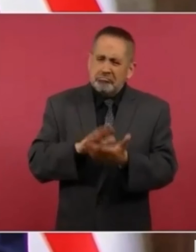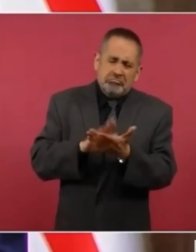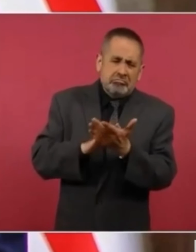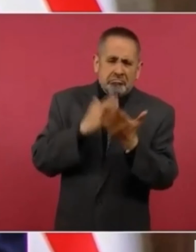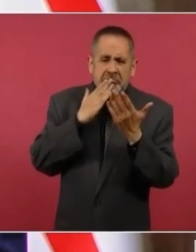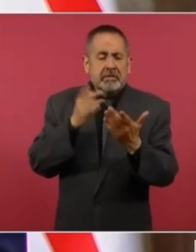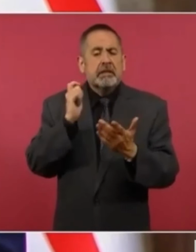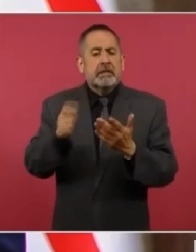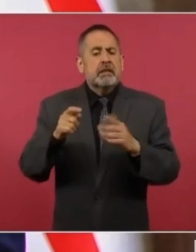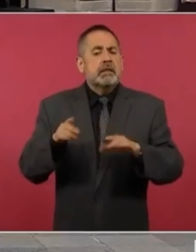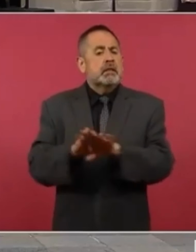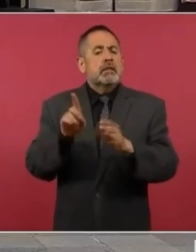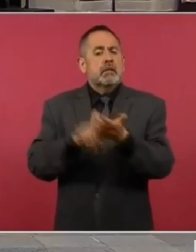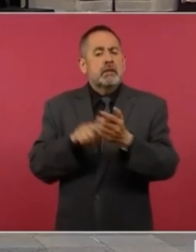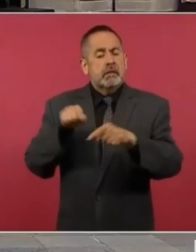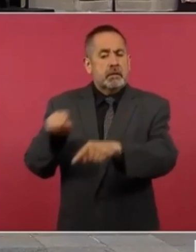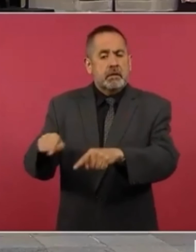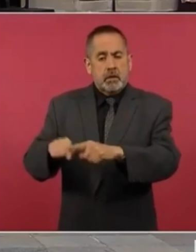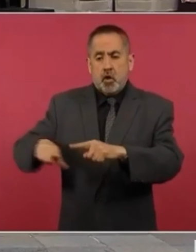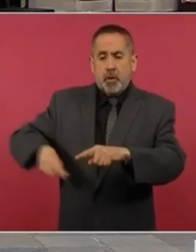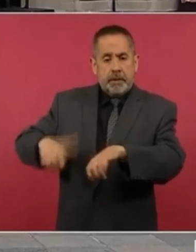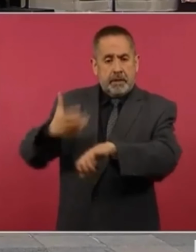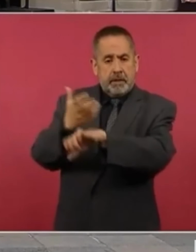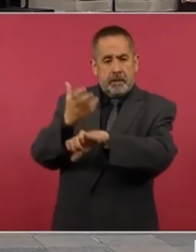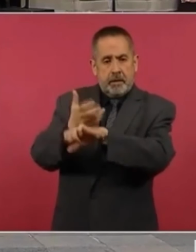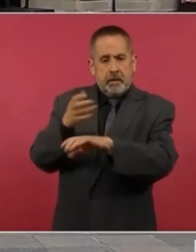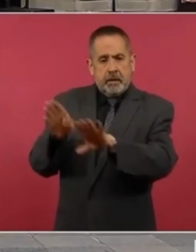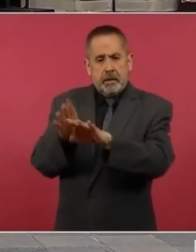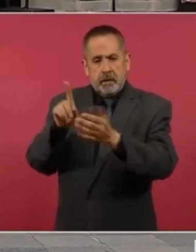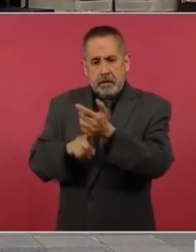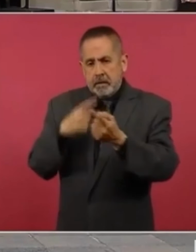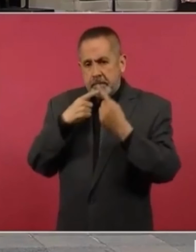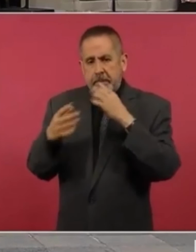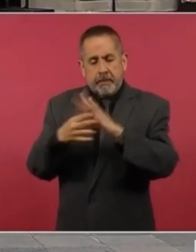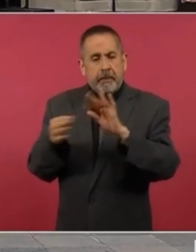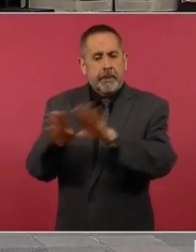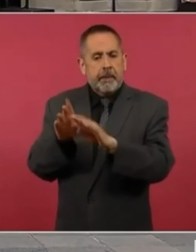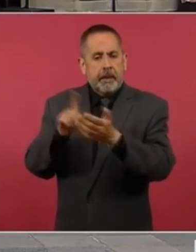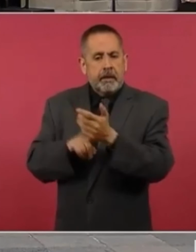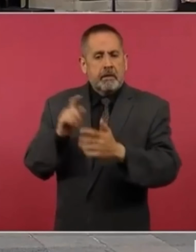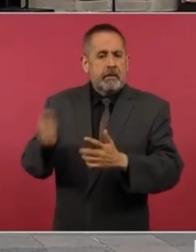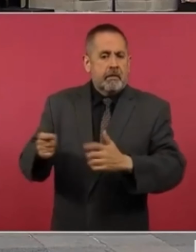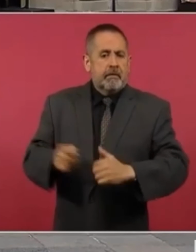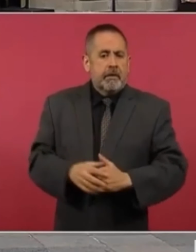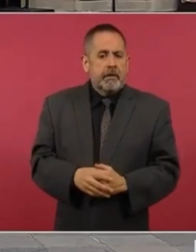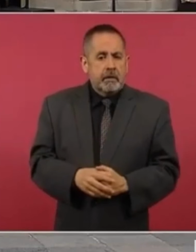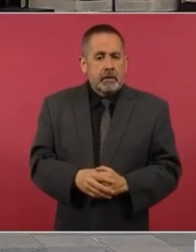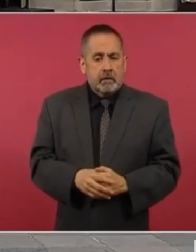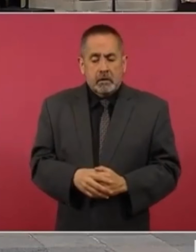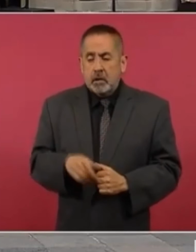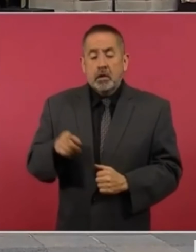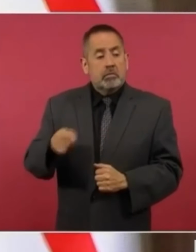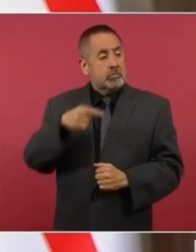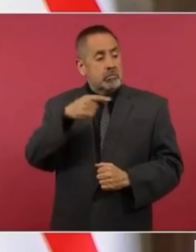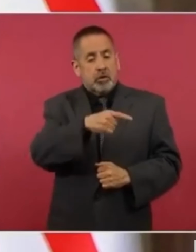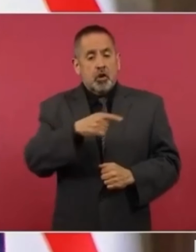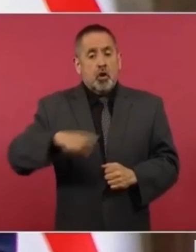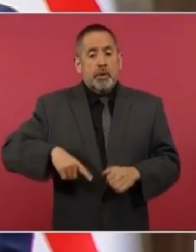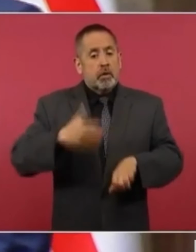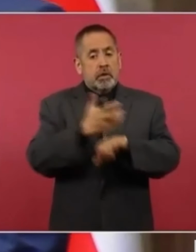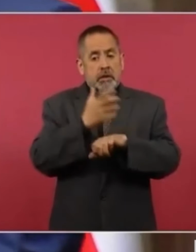el que el gobierno de Estados Unidos haya tomado la